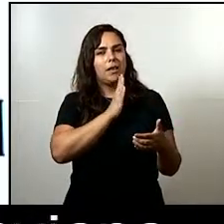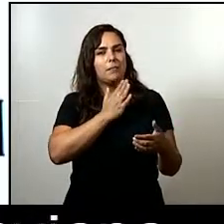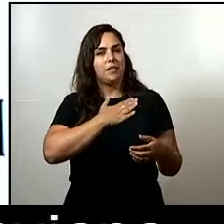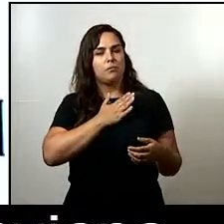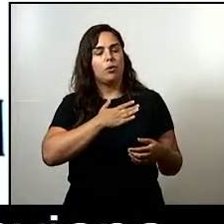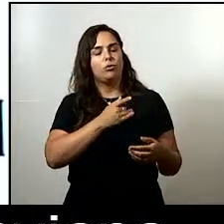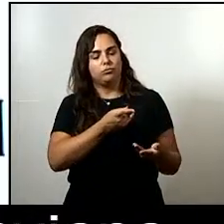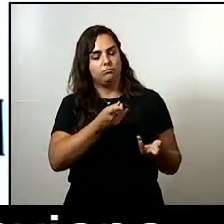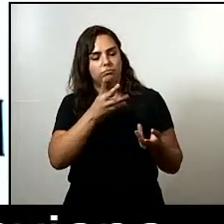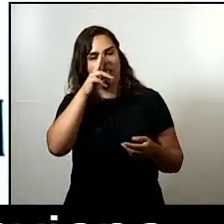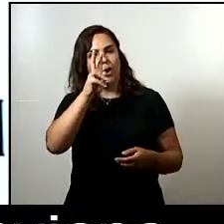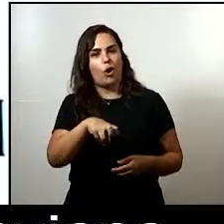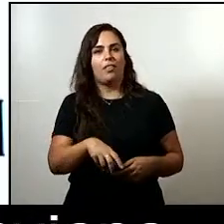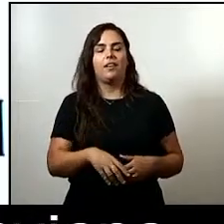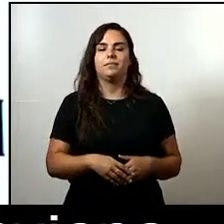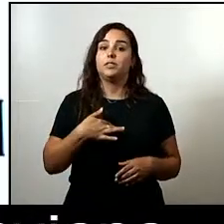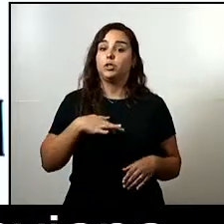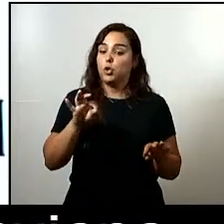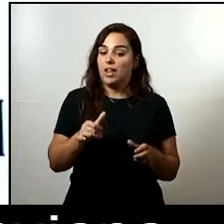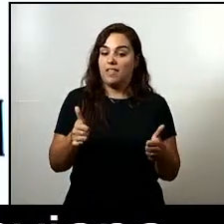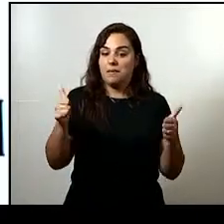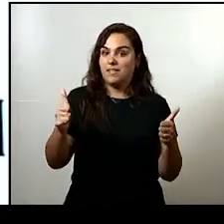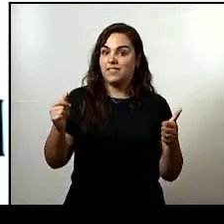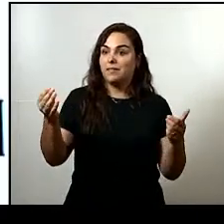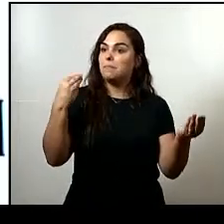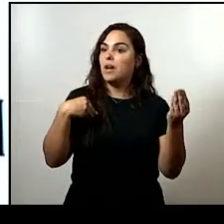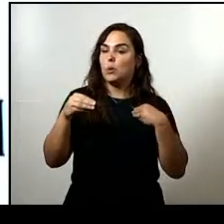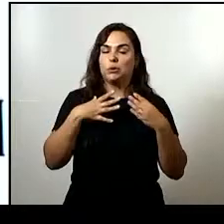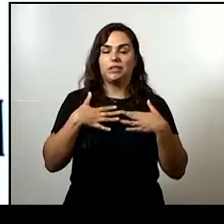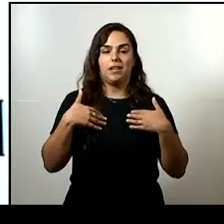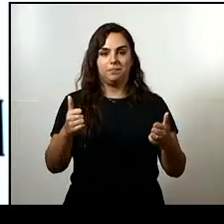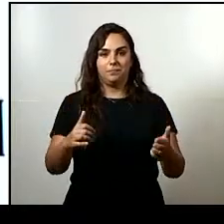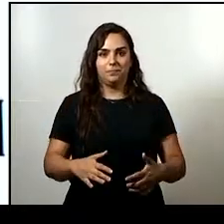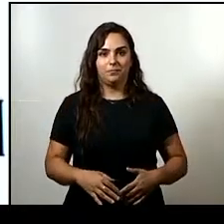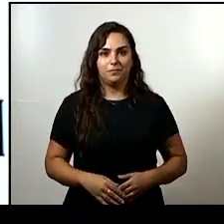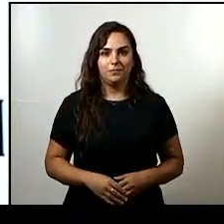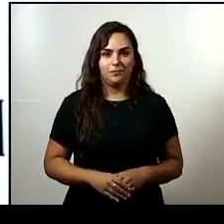patrimonio. Por mi parte es todo, me pongo a su disposición.